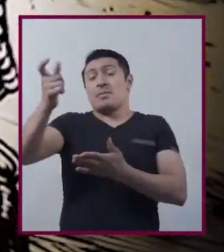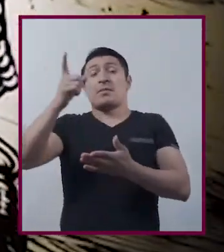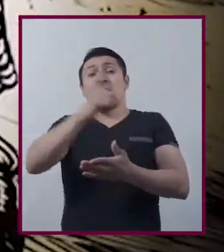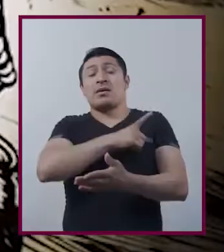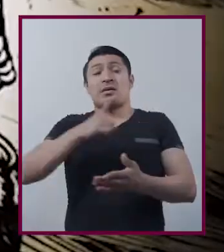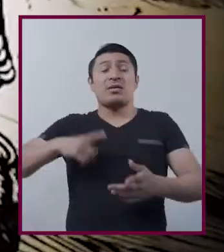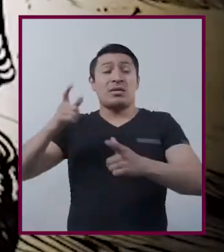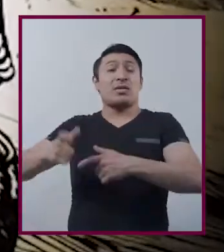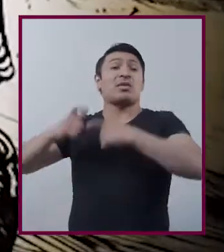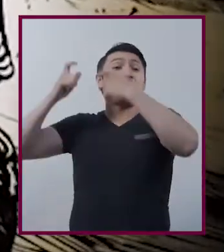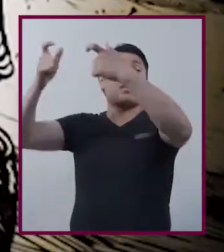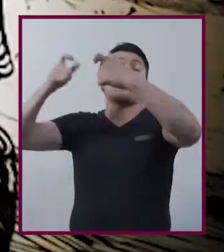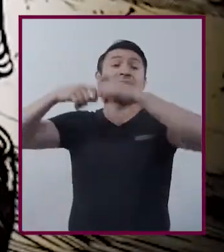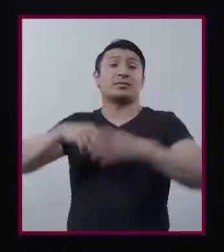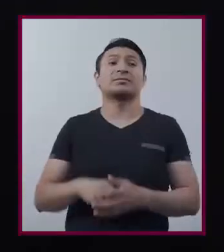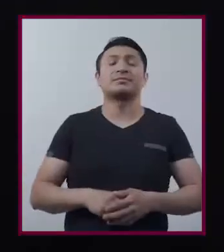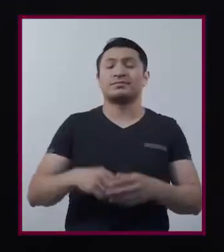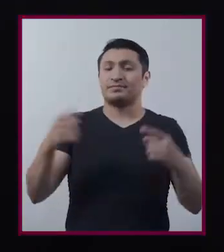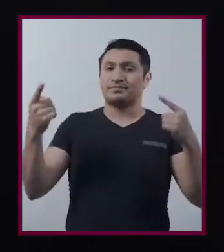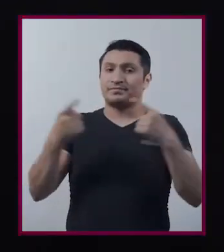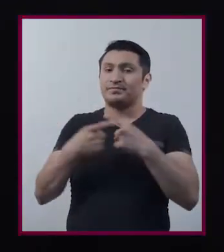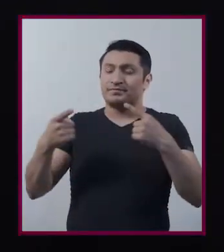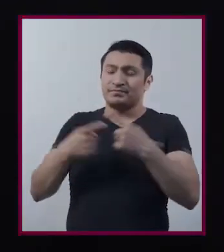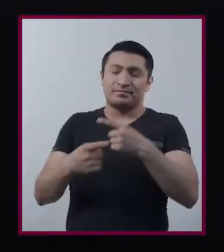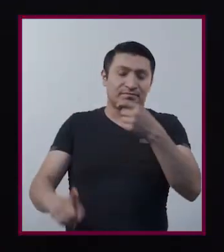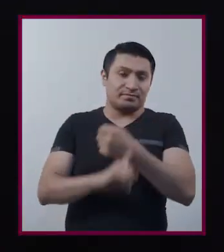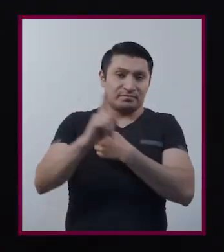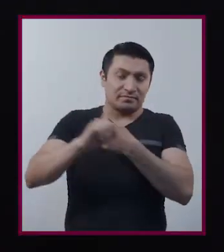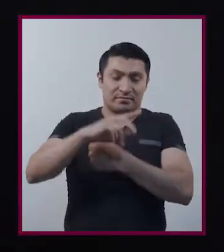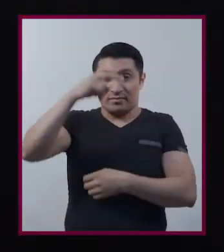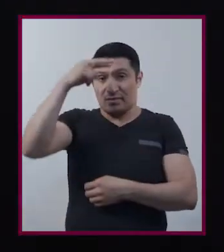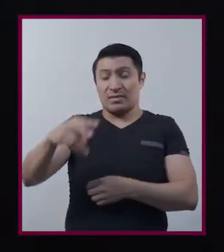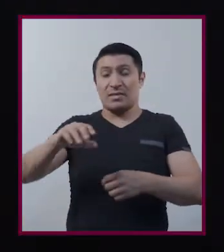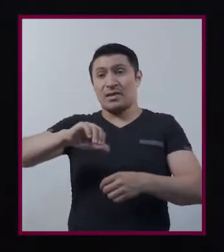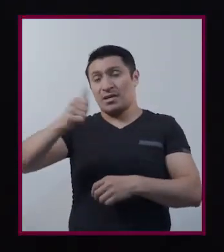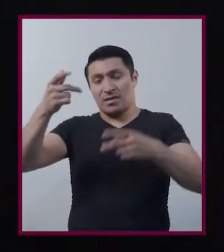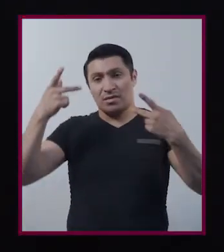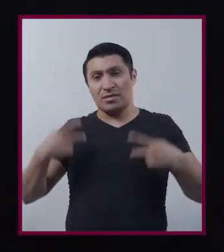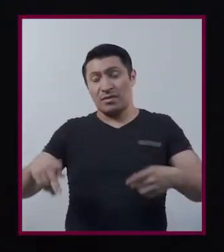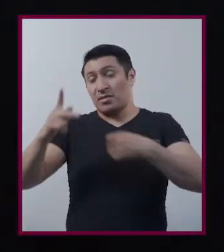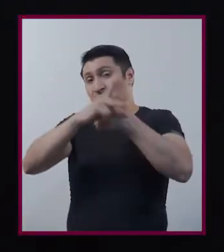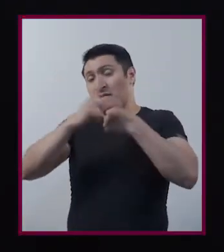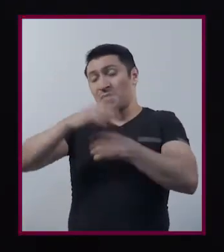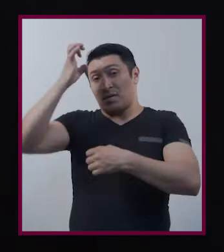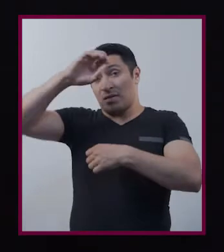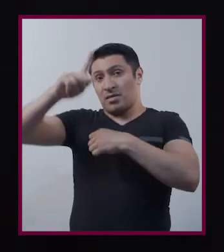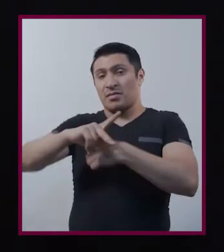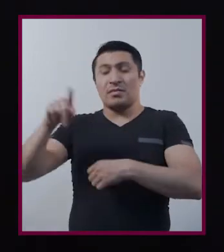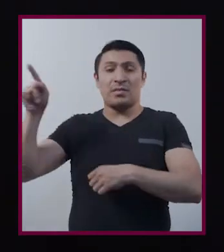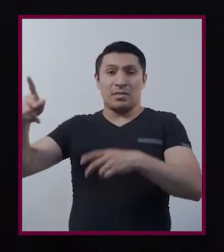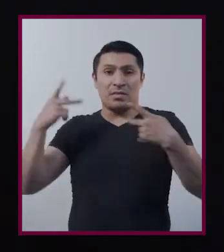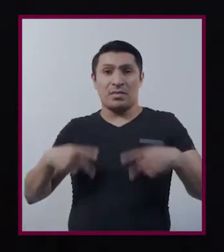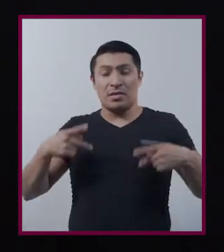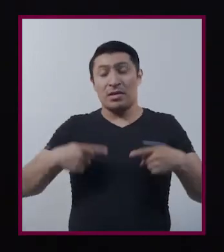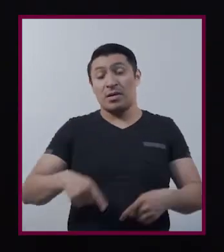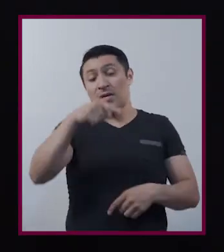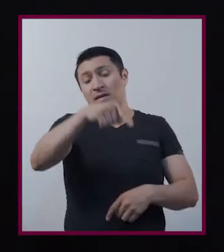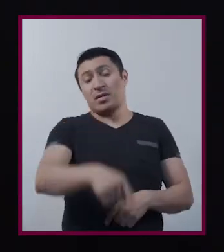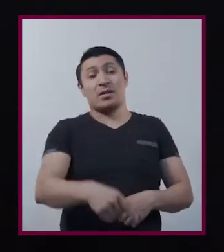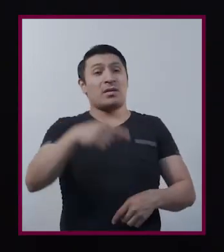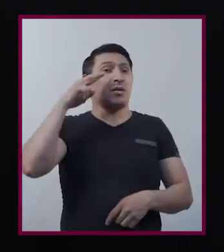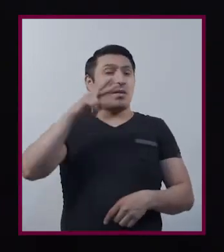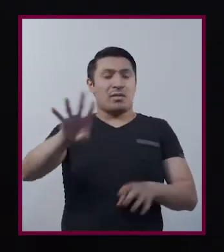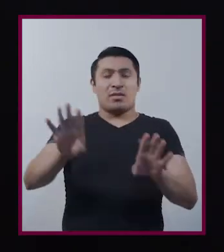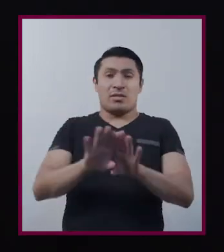suspender los pagos de deuda exterior. Ante el conflicto que se vislumbraba entre México y los países acreedores europeos, los conservadores vieron